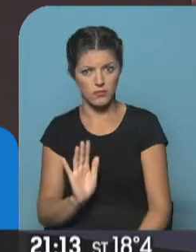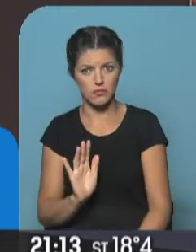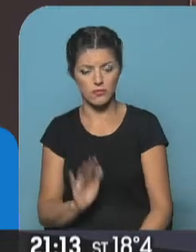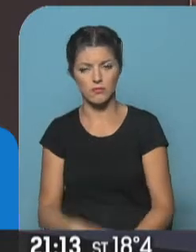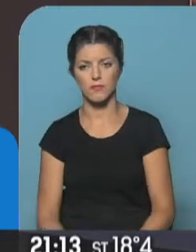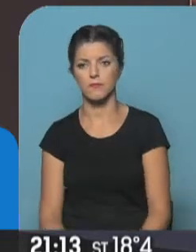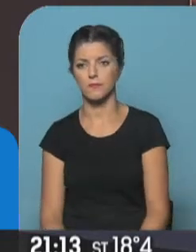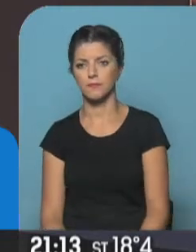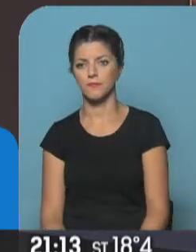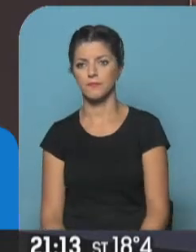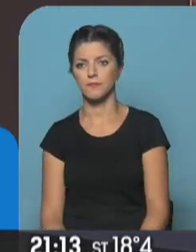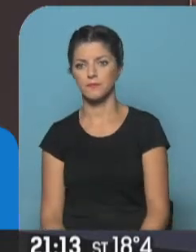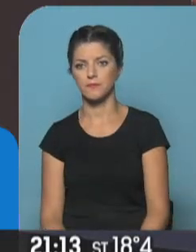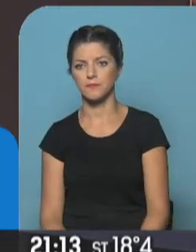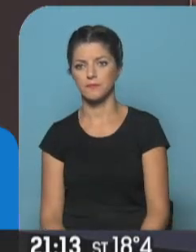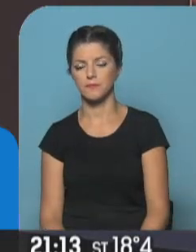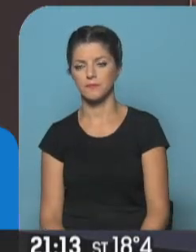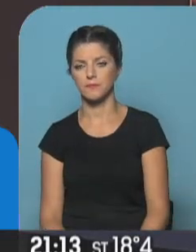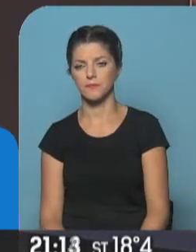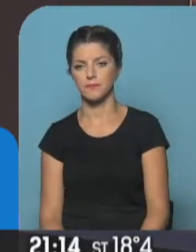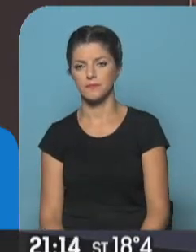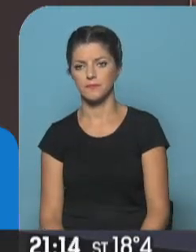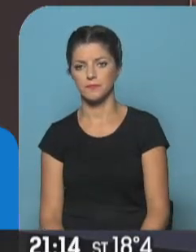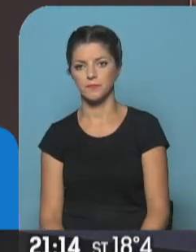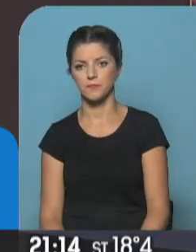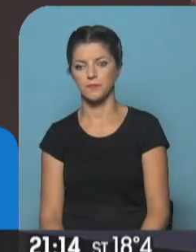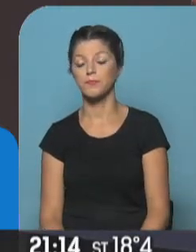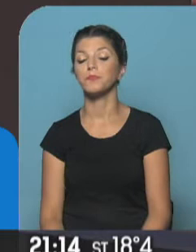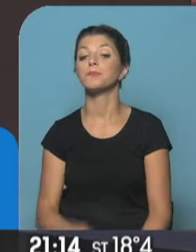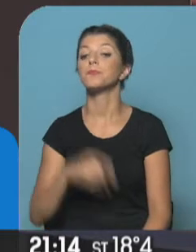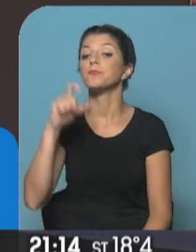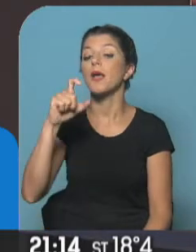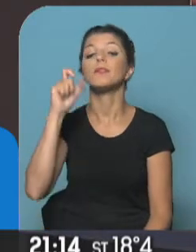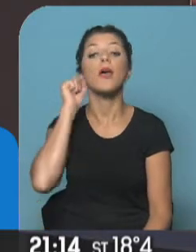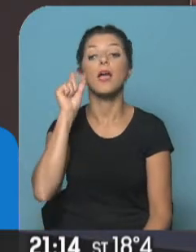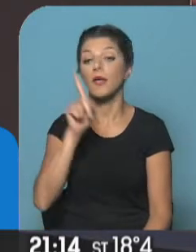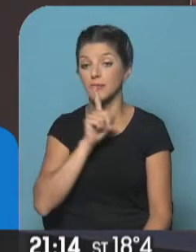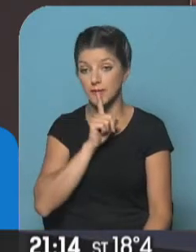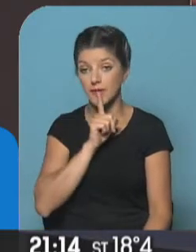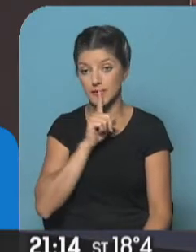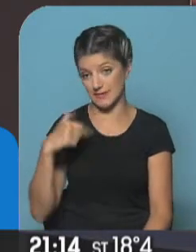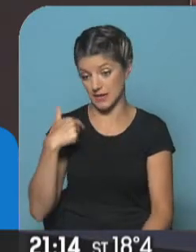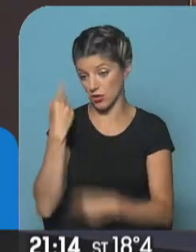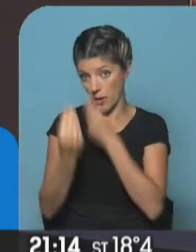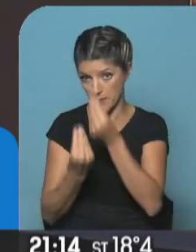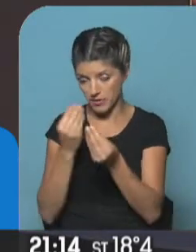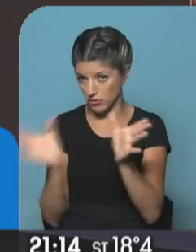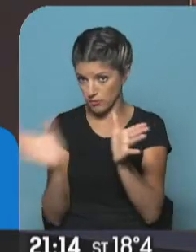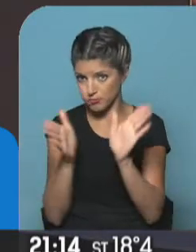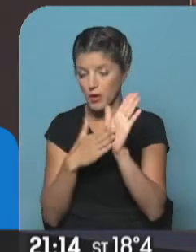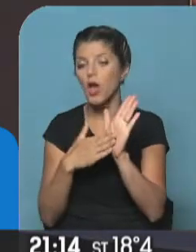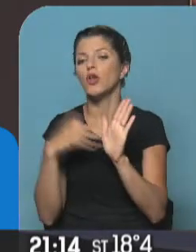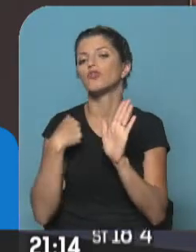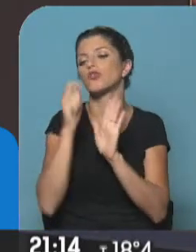Bueno, lo que recibieron las centrales, la CGT y los representantes de los sindicatos, es un borrador